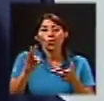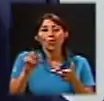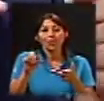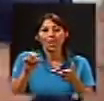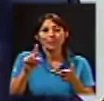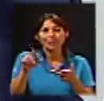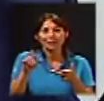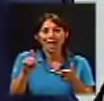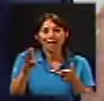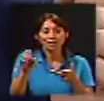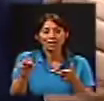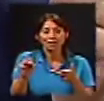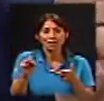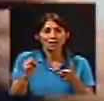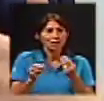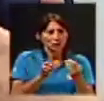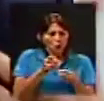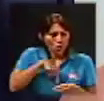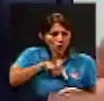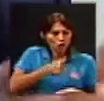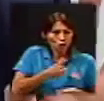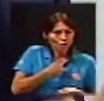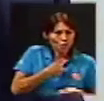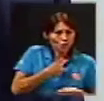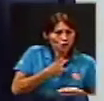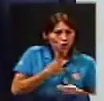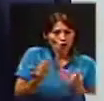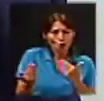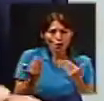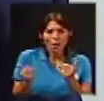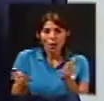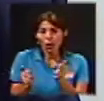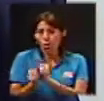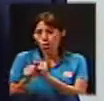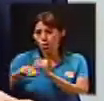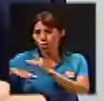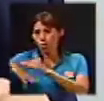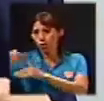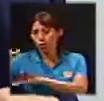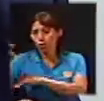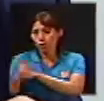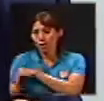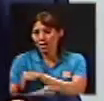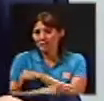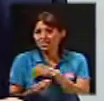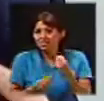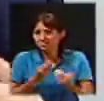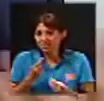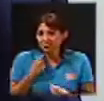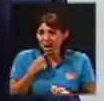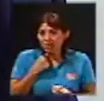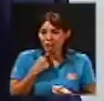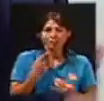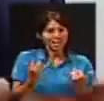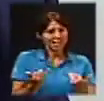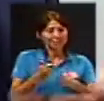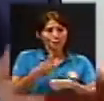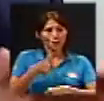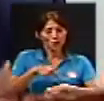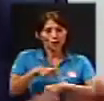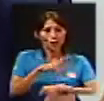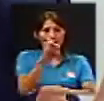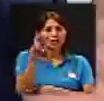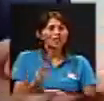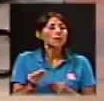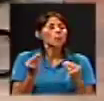desde hace 15 años estamos viendo que estaba viendo, nos estamos encareciendo mucho. En este momento Costa Rica es un país caro, no solamente para la inversión de afuera, sino para los que vivimos acá. Es un país